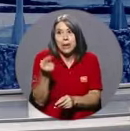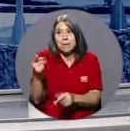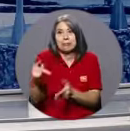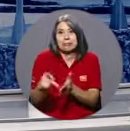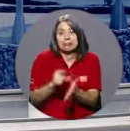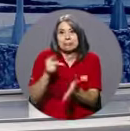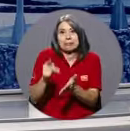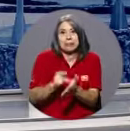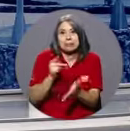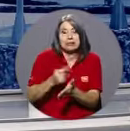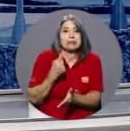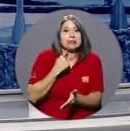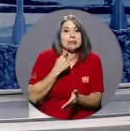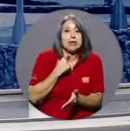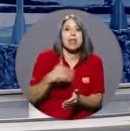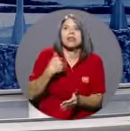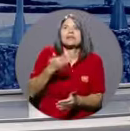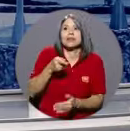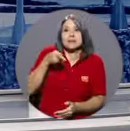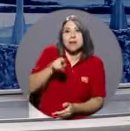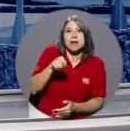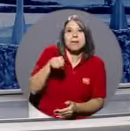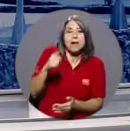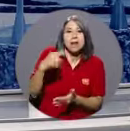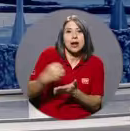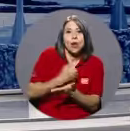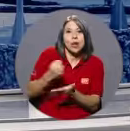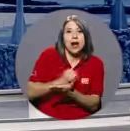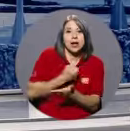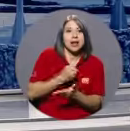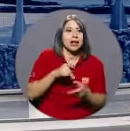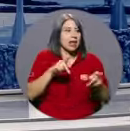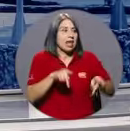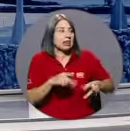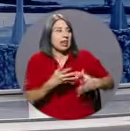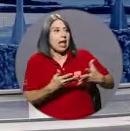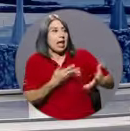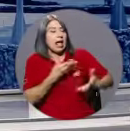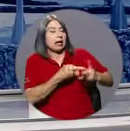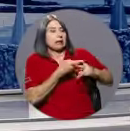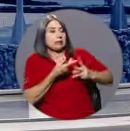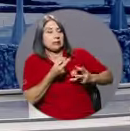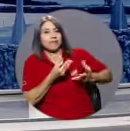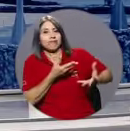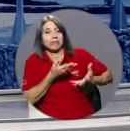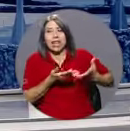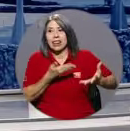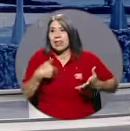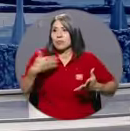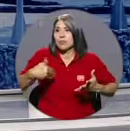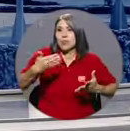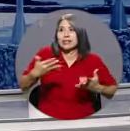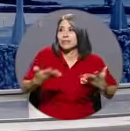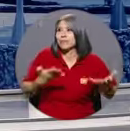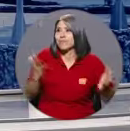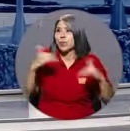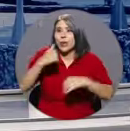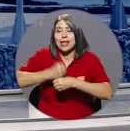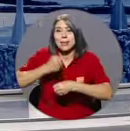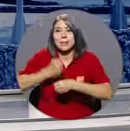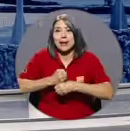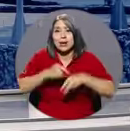amenazas, ¿verdad? Todo tipo para cobrar esos dineros. La gente en la desesperación, muchas personas que no tienen un empleo, ni